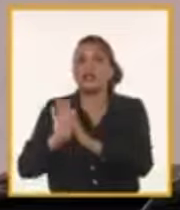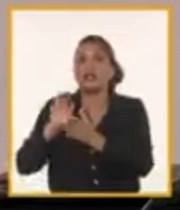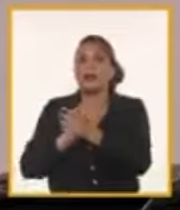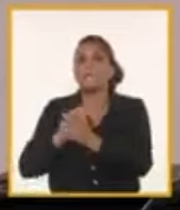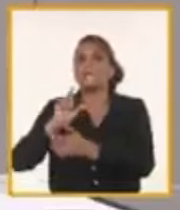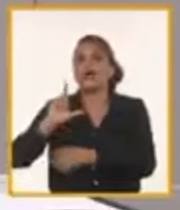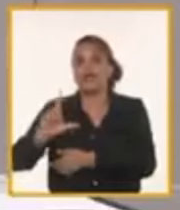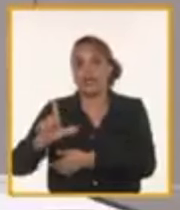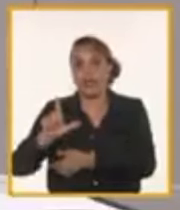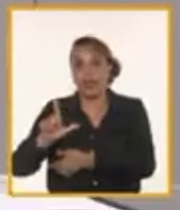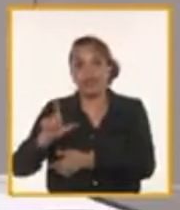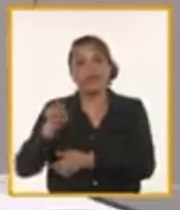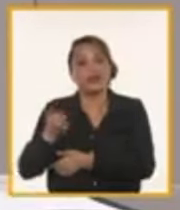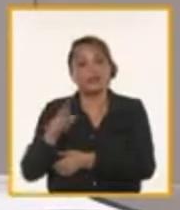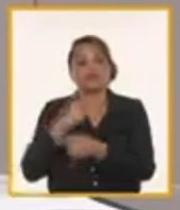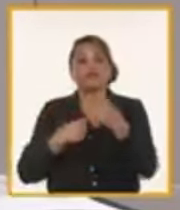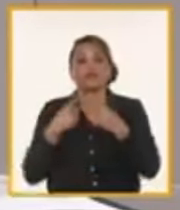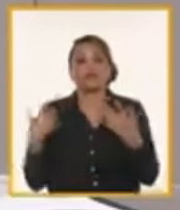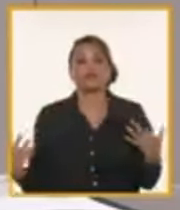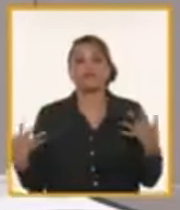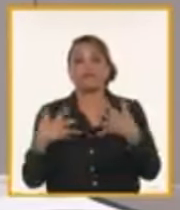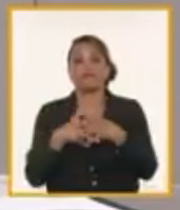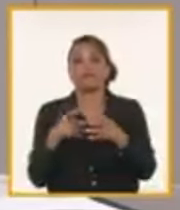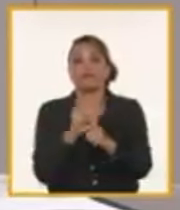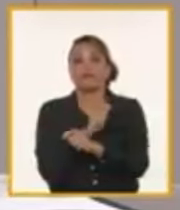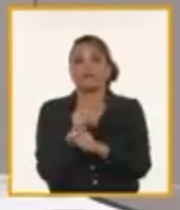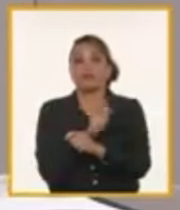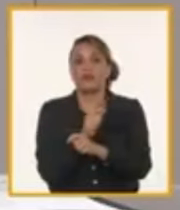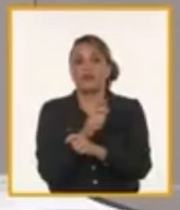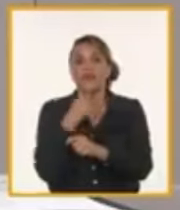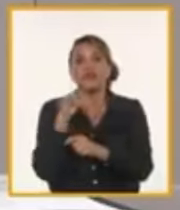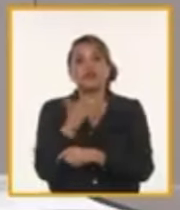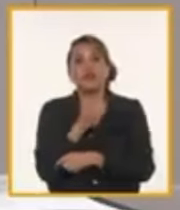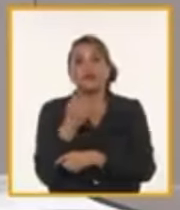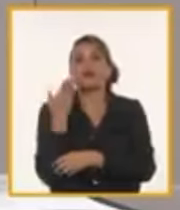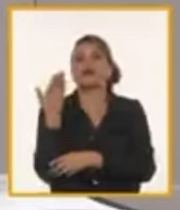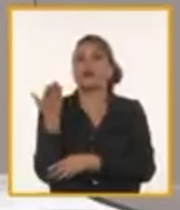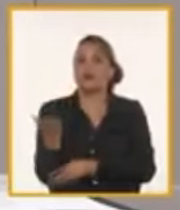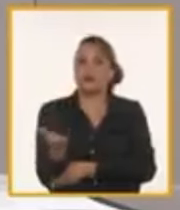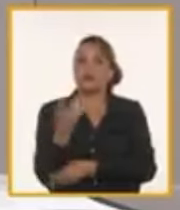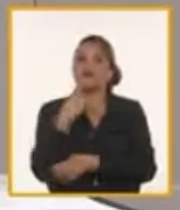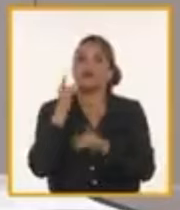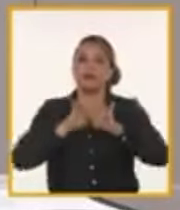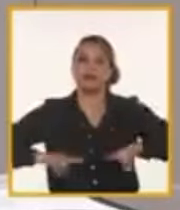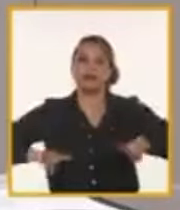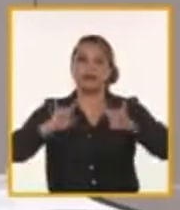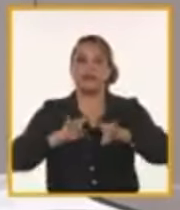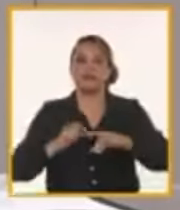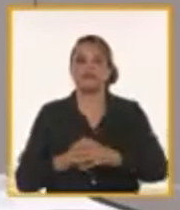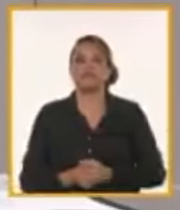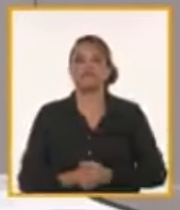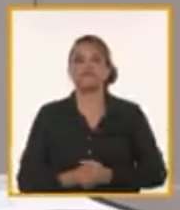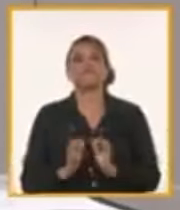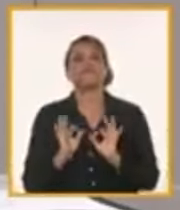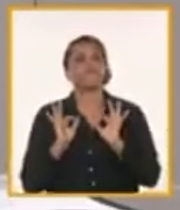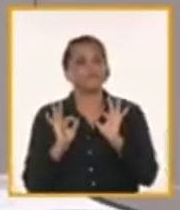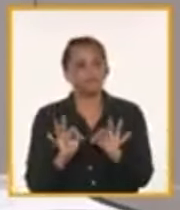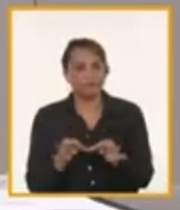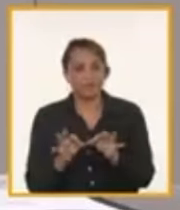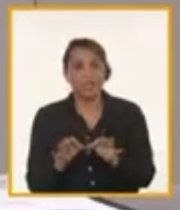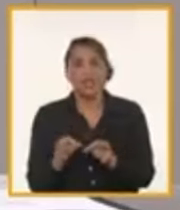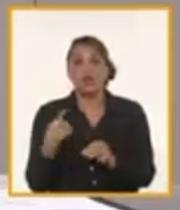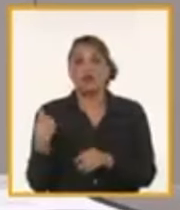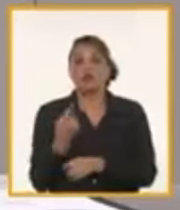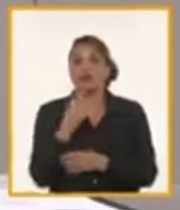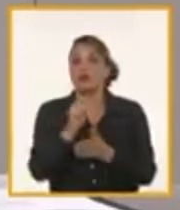es es un reto para formas profesional de país pero también para lo que pueda demandar para la universidad no s Así mismo nosotros tenemos eh Ya previsto